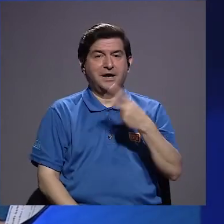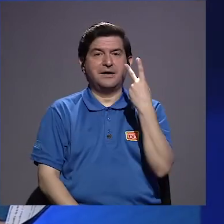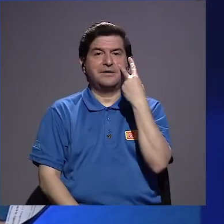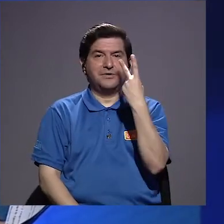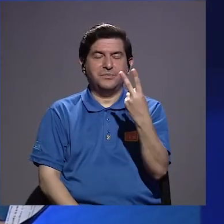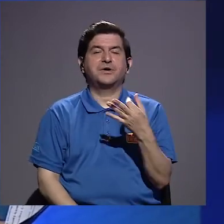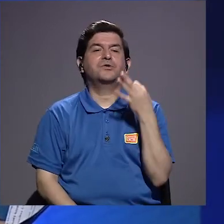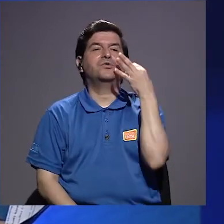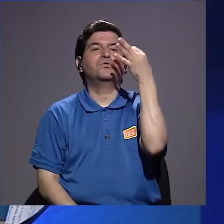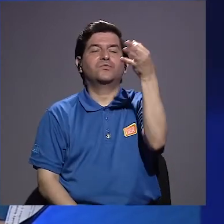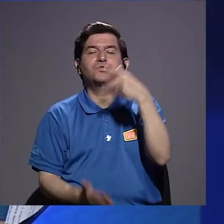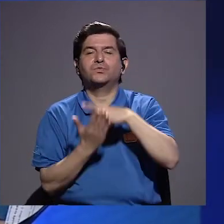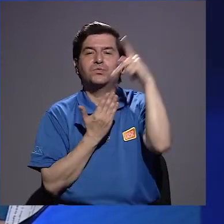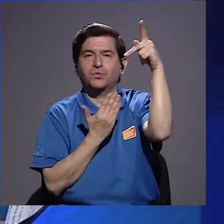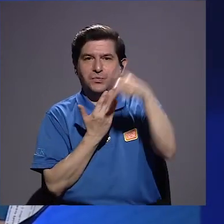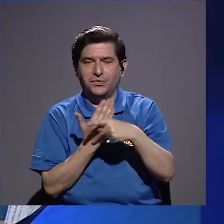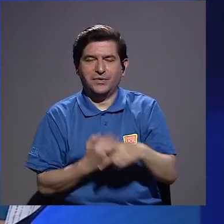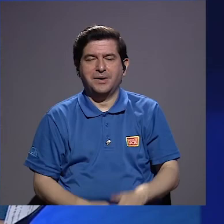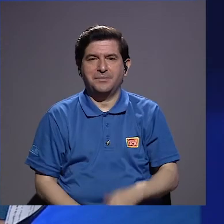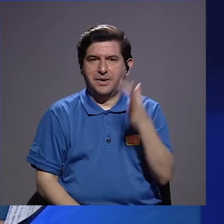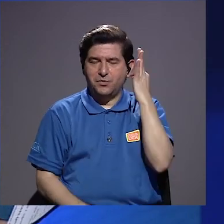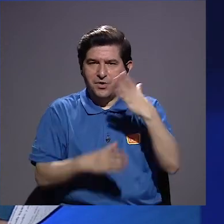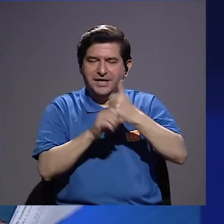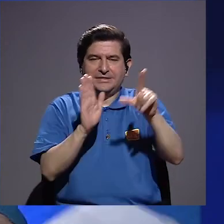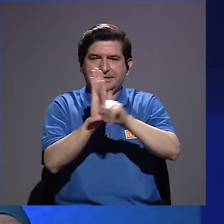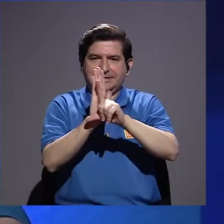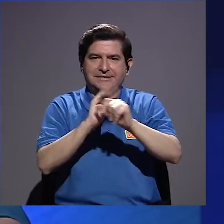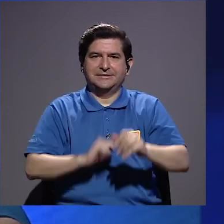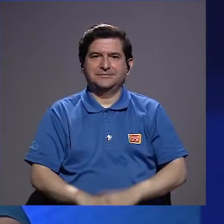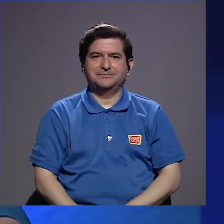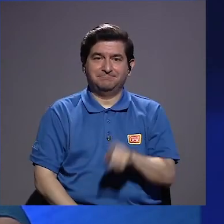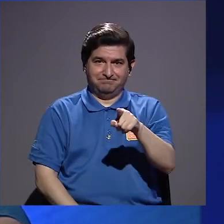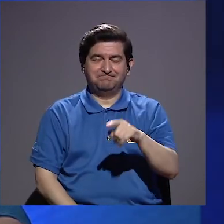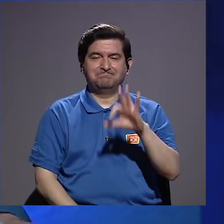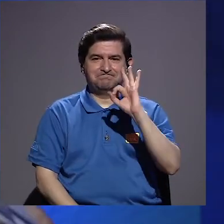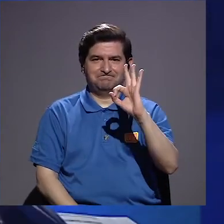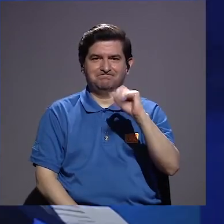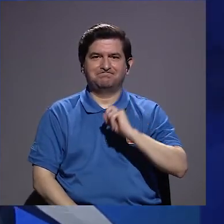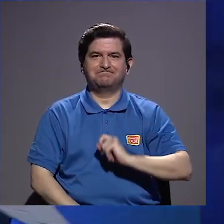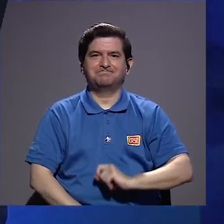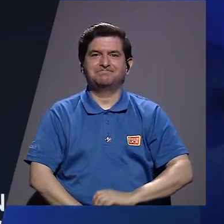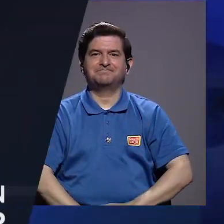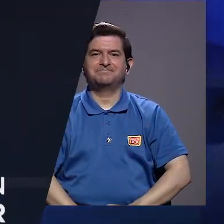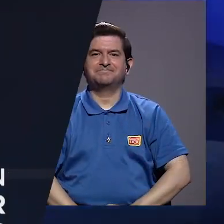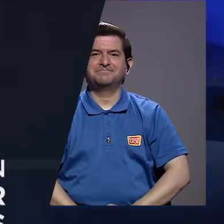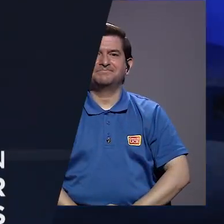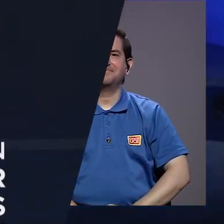acompañarnos. Nos vemos en el próximo programa de Mujeres de Ley. Que la pasen bien.